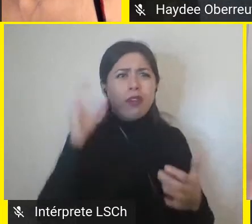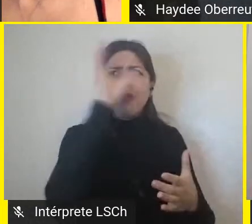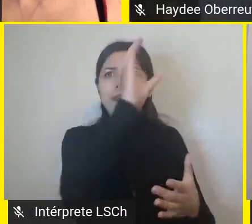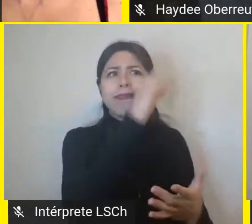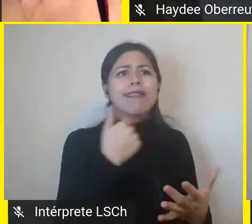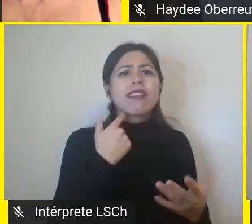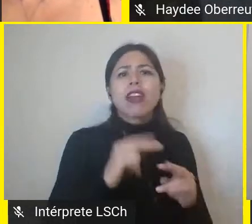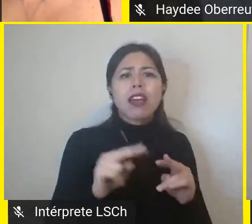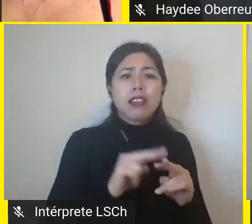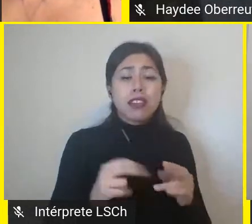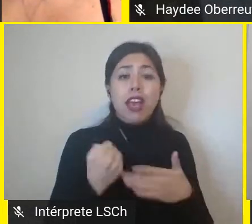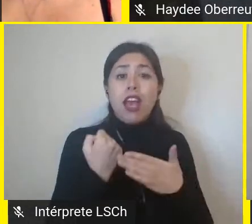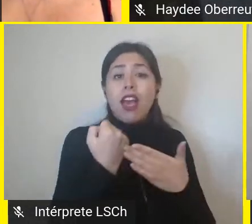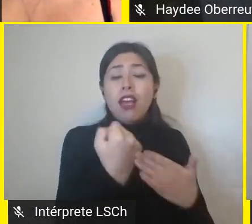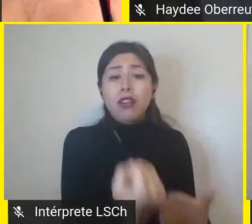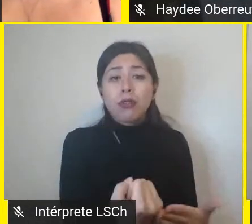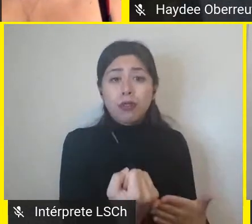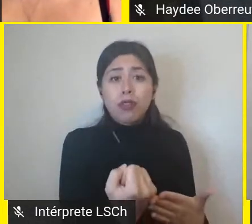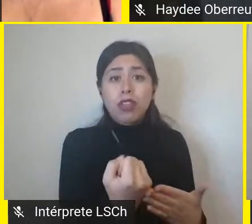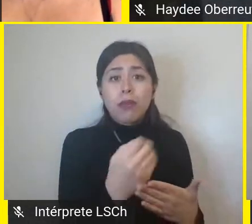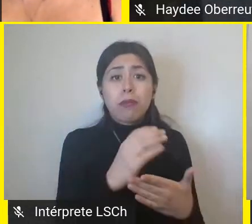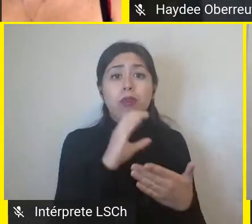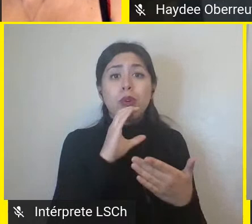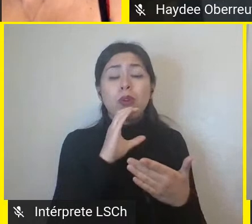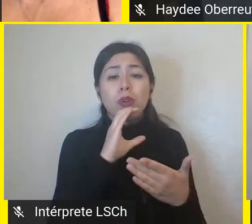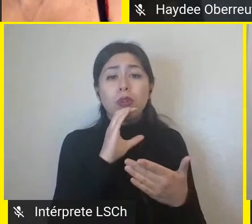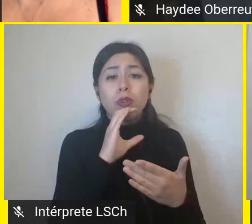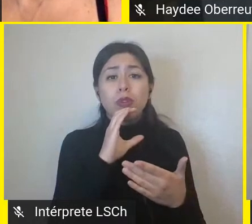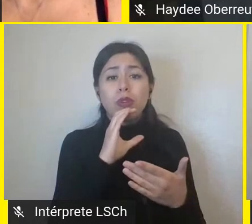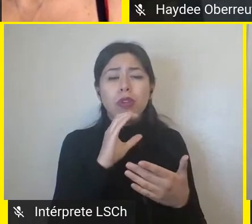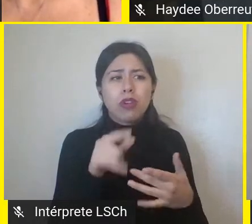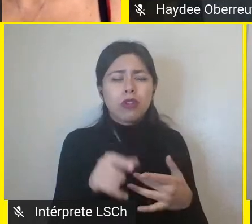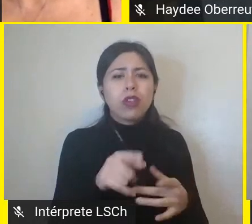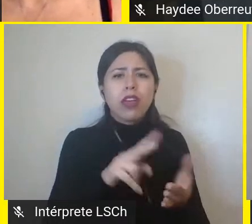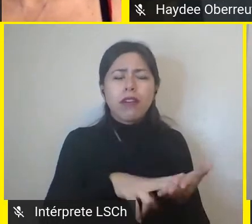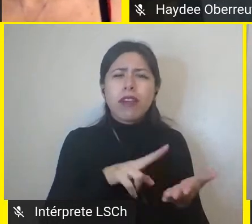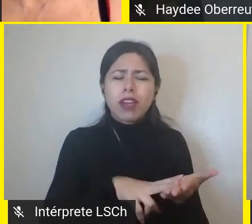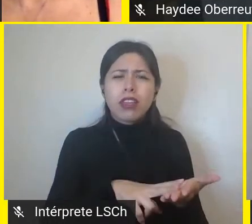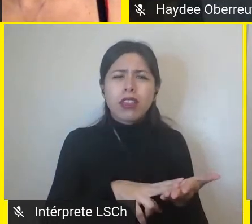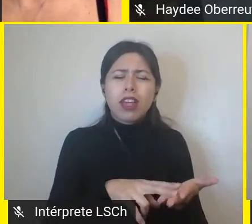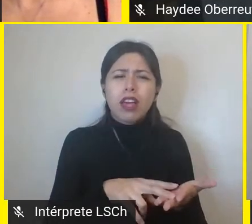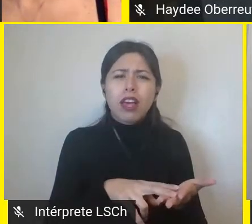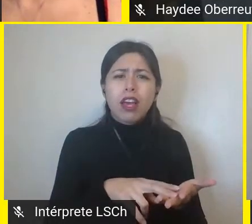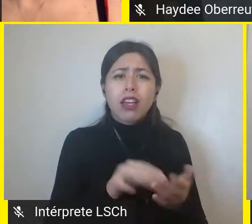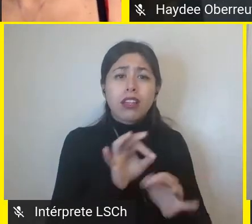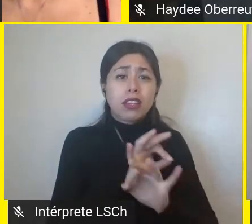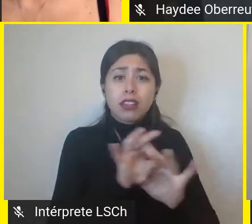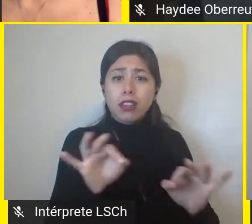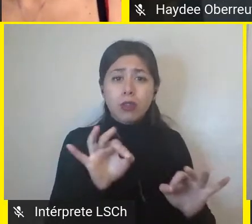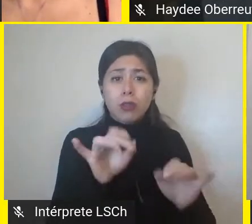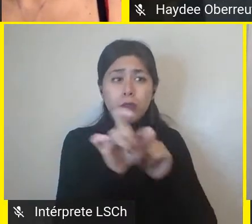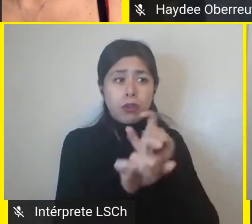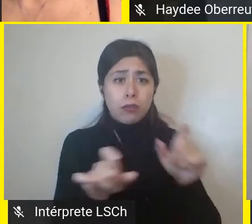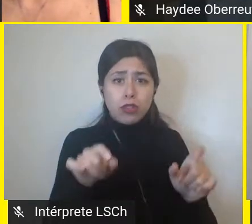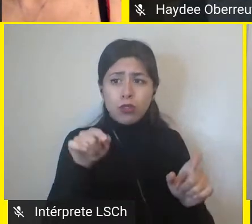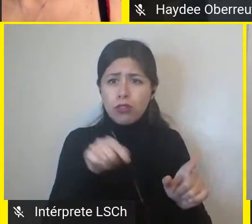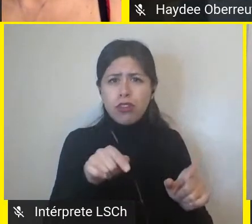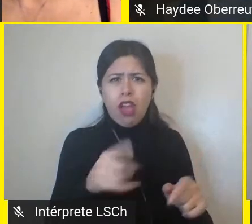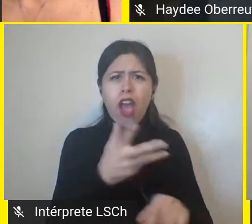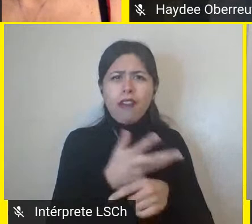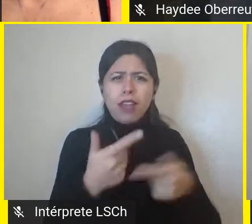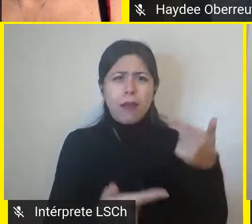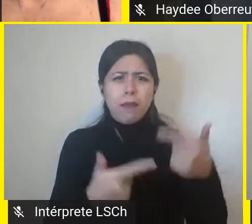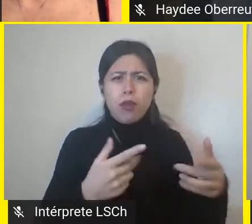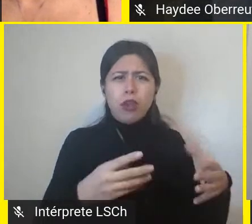ayudando a Constitución desde una organización. Créanme que ninguna persona que estuvo ahí tenía un partido político,